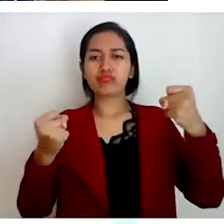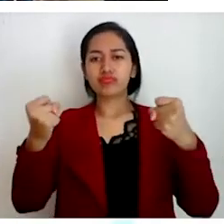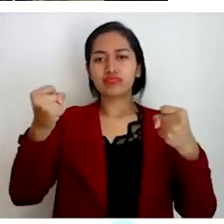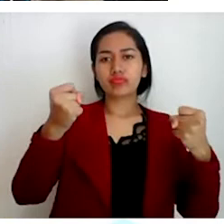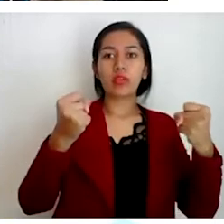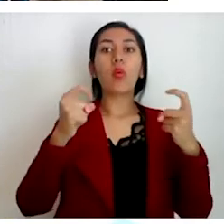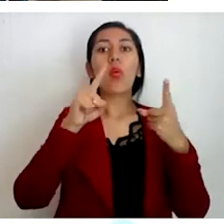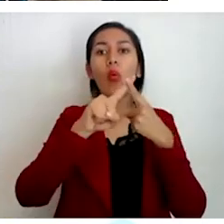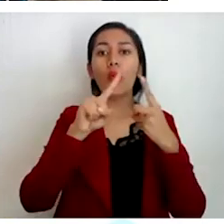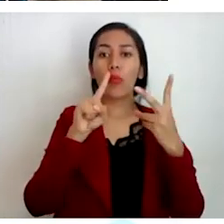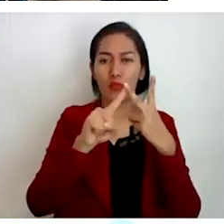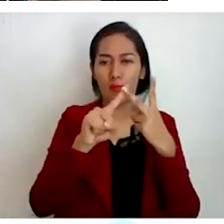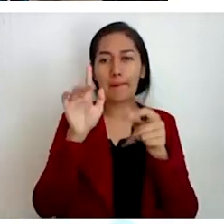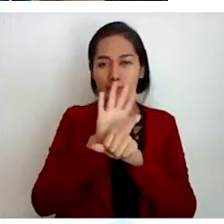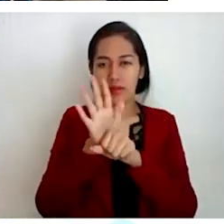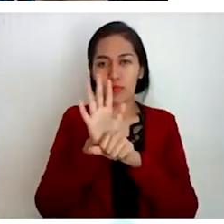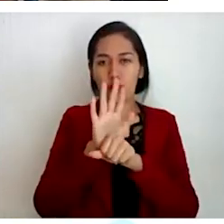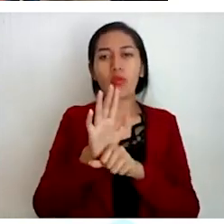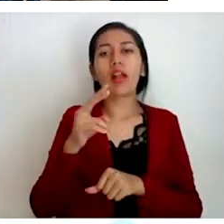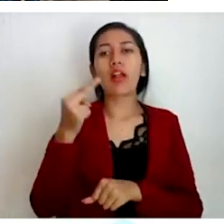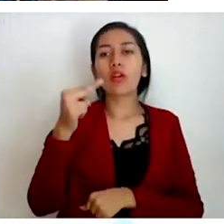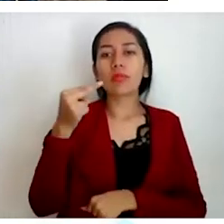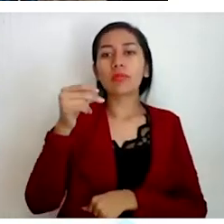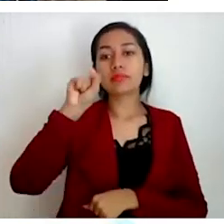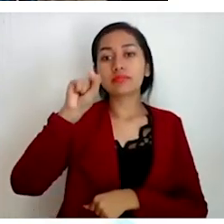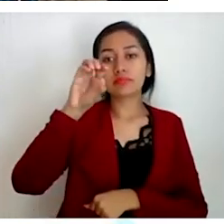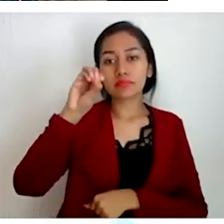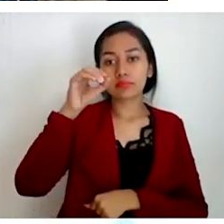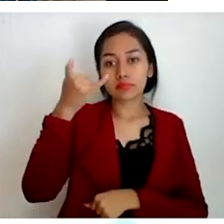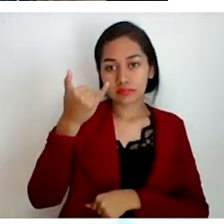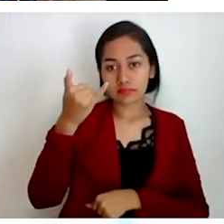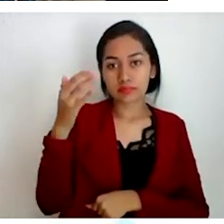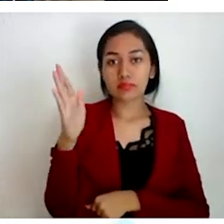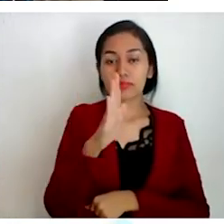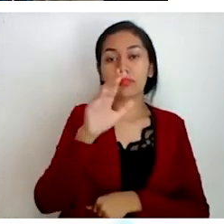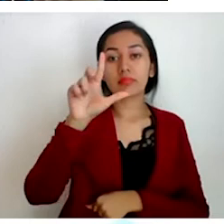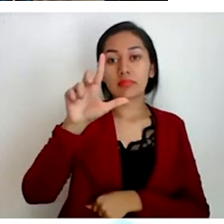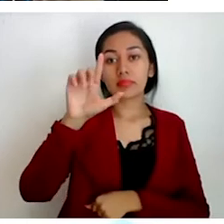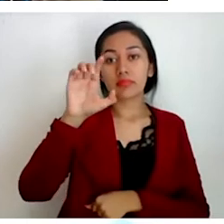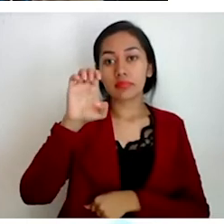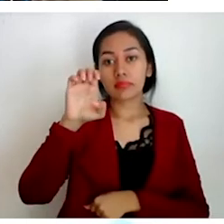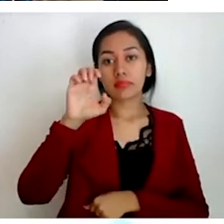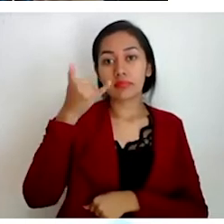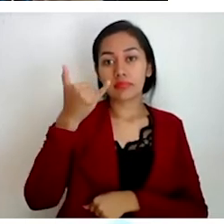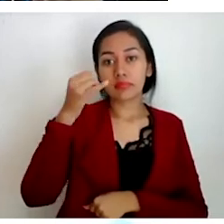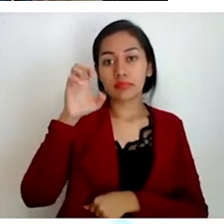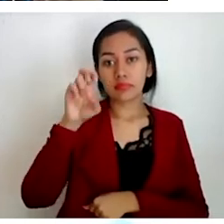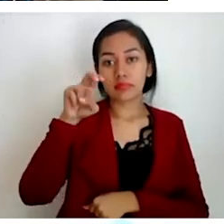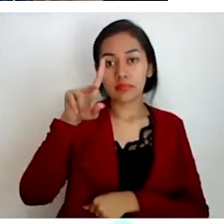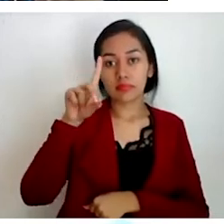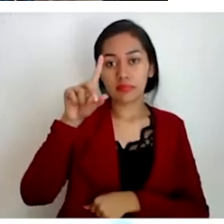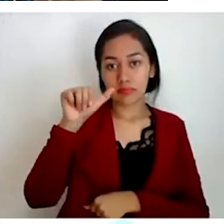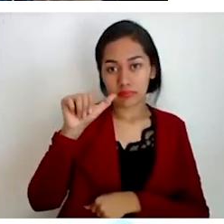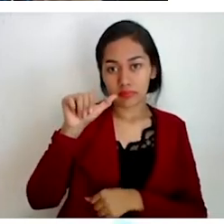como había sido hasta antes de la epidemia? ¿Debía de extinguirse para permitir que los nuevos seres fueran el siguiente paso de